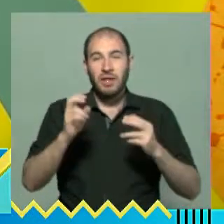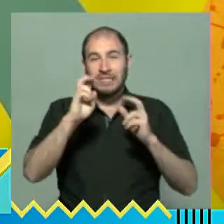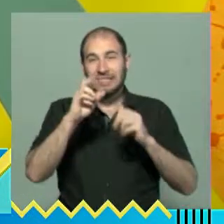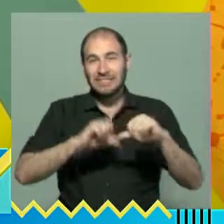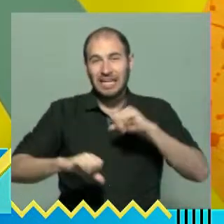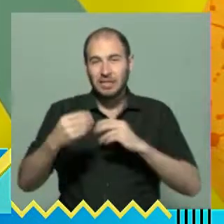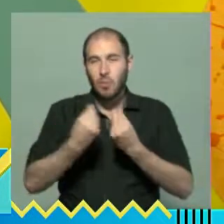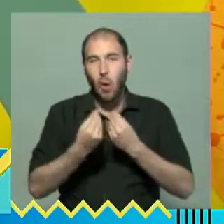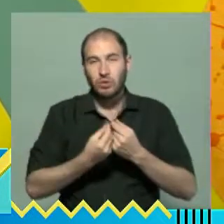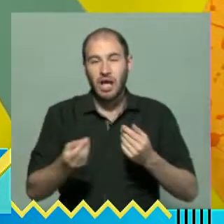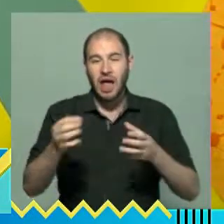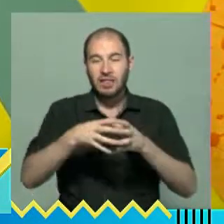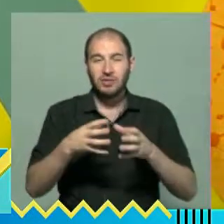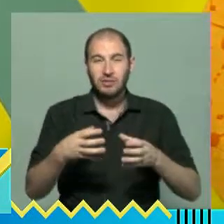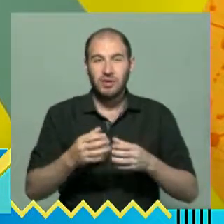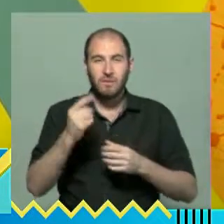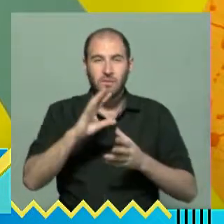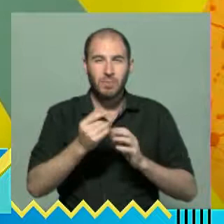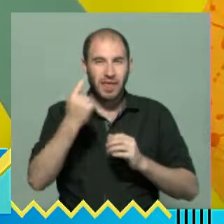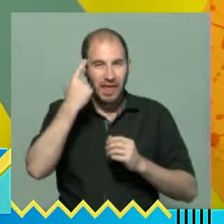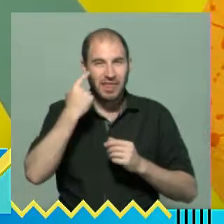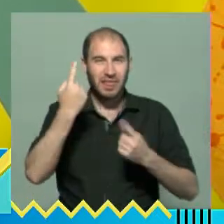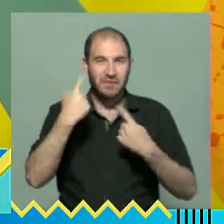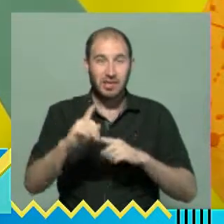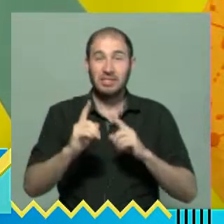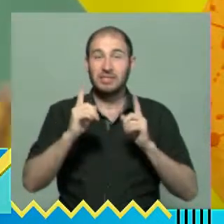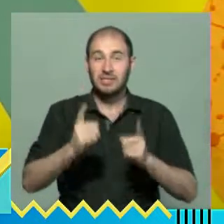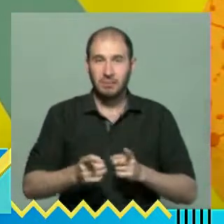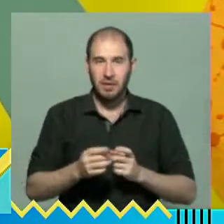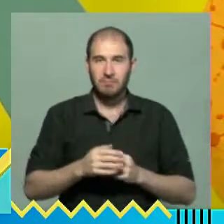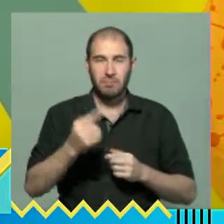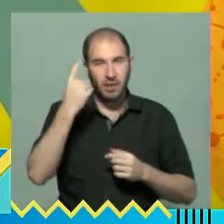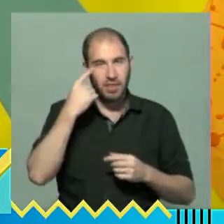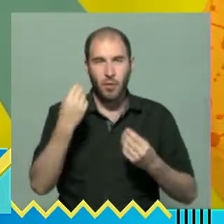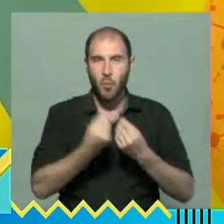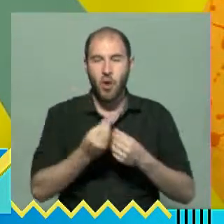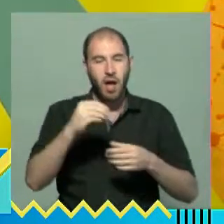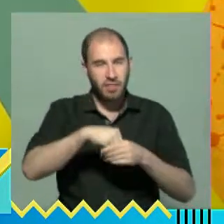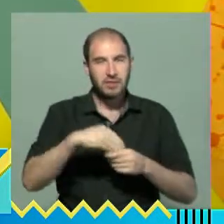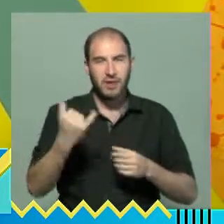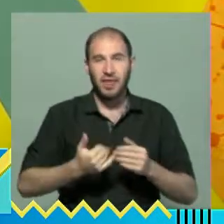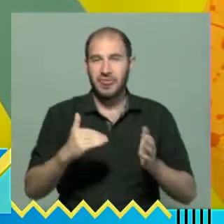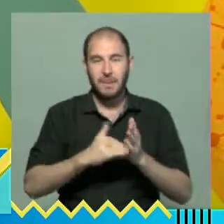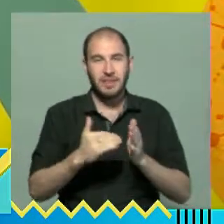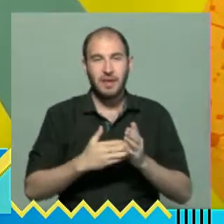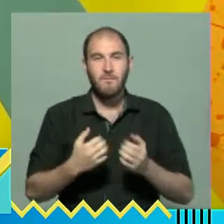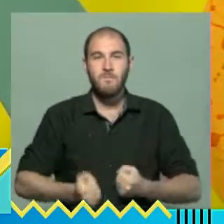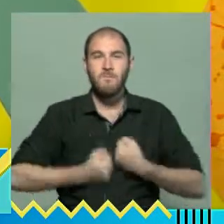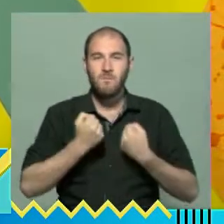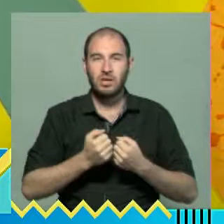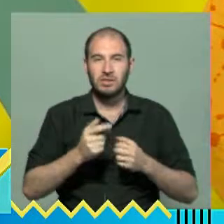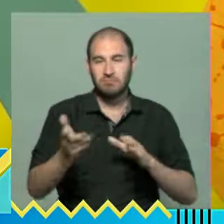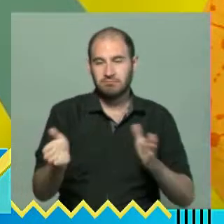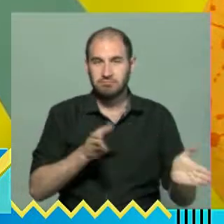que conforman un paradigma que es un poco distinto y que al mismo tiempo tiene un montón de paradigmas adentro de acuerdo al peso que le da una